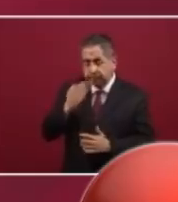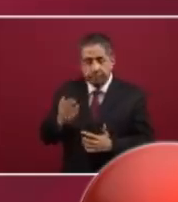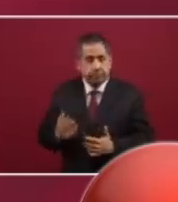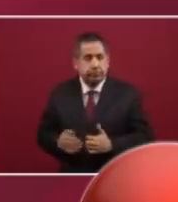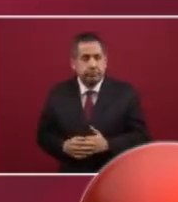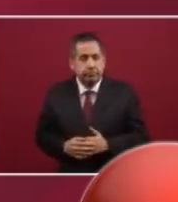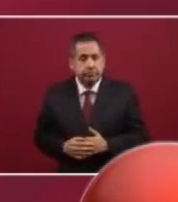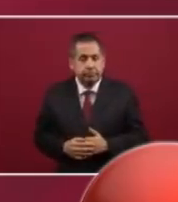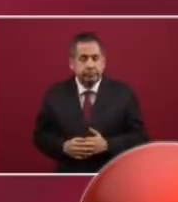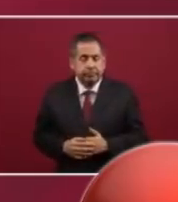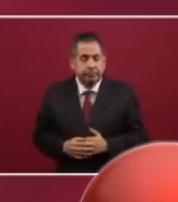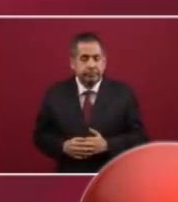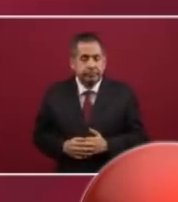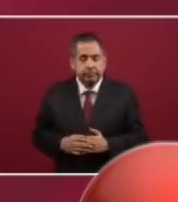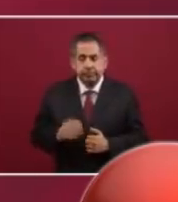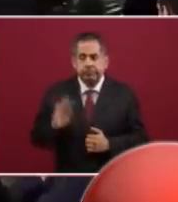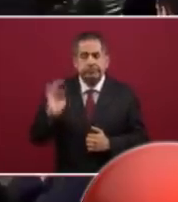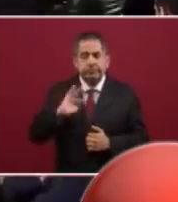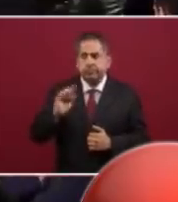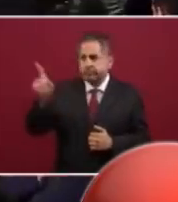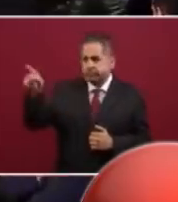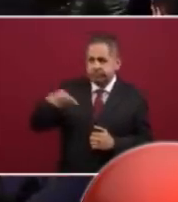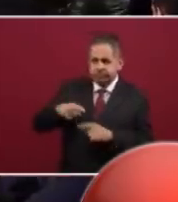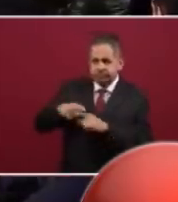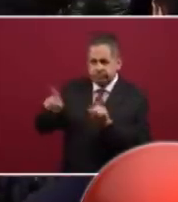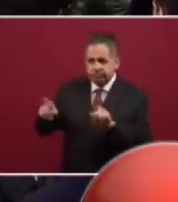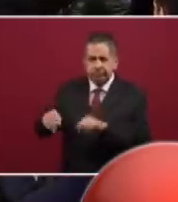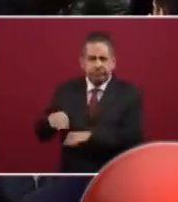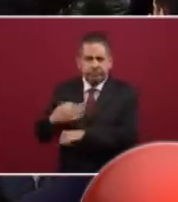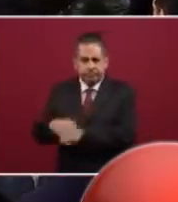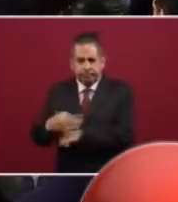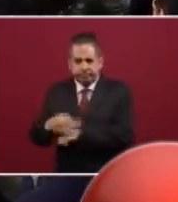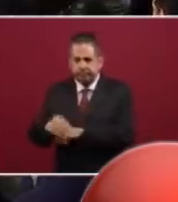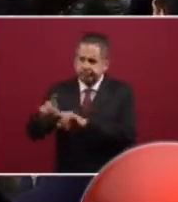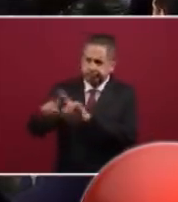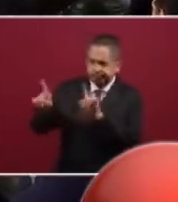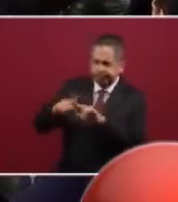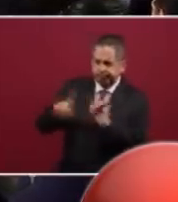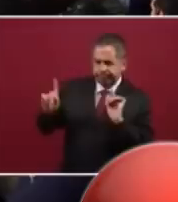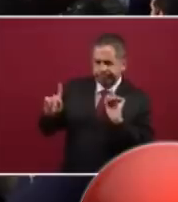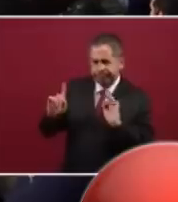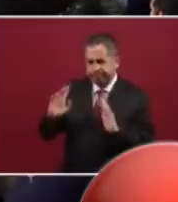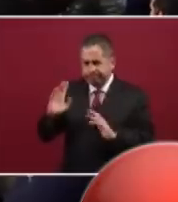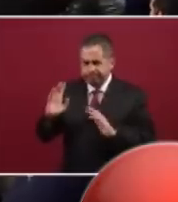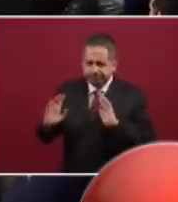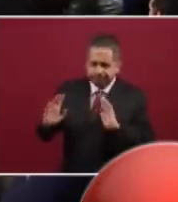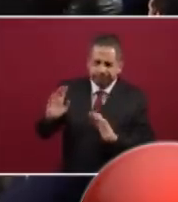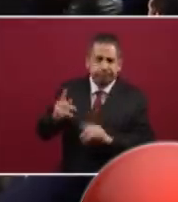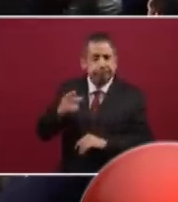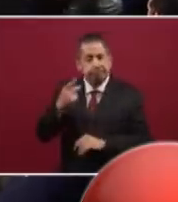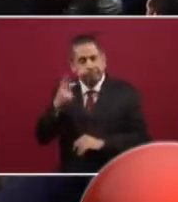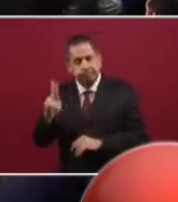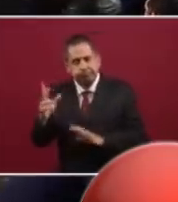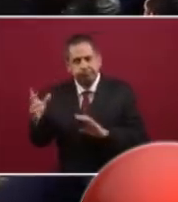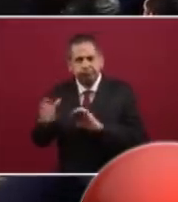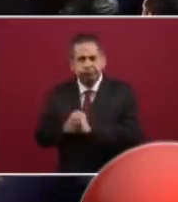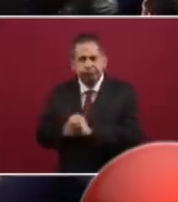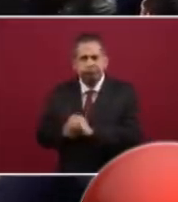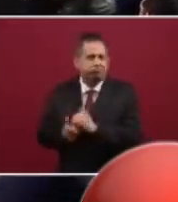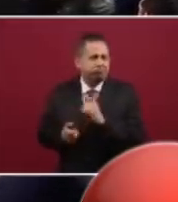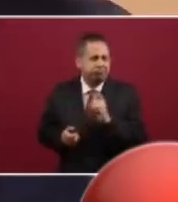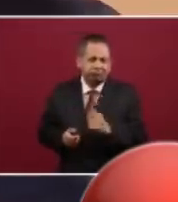Podemos tener diferencias transitorias, pero es más